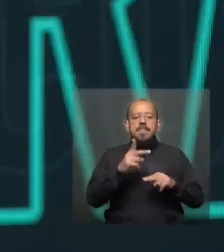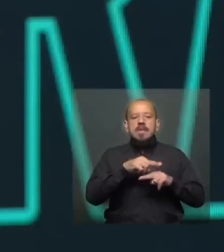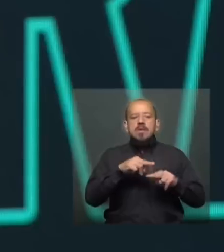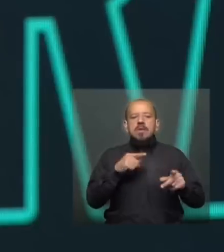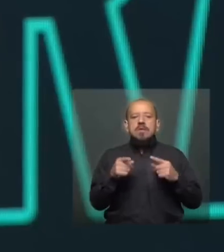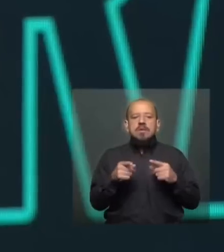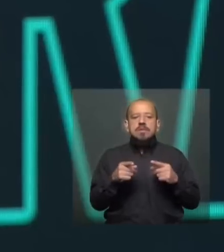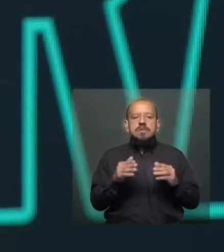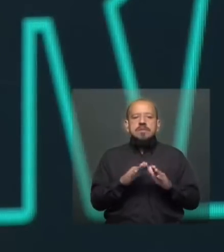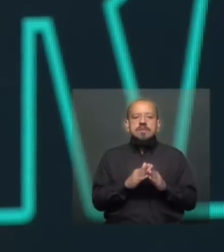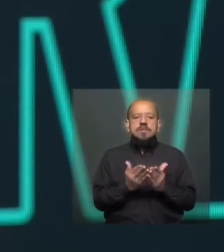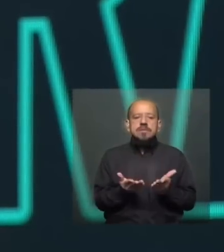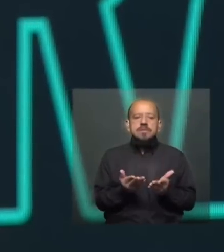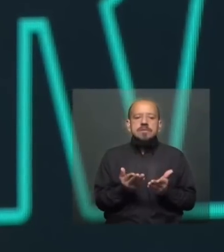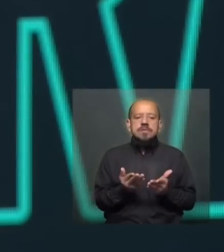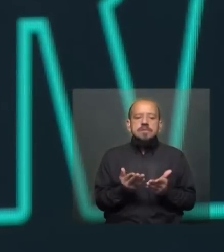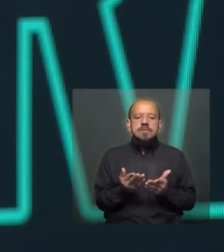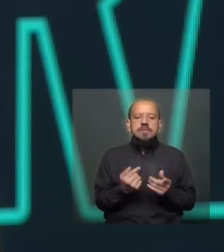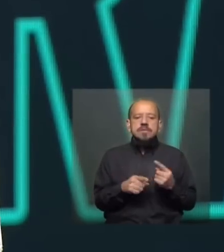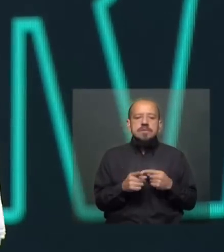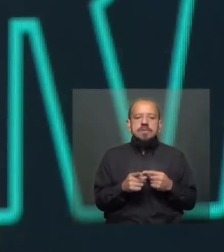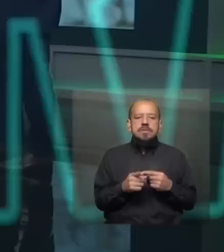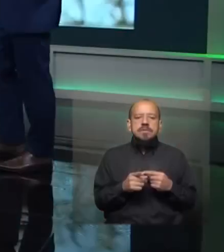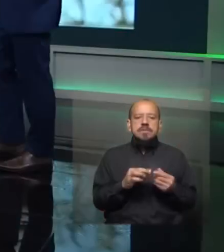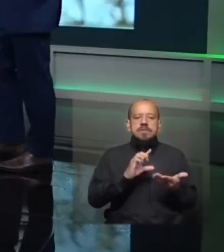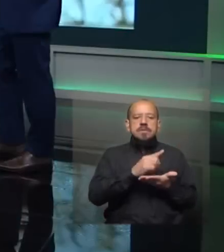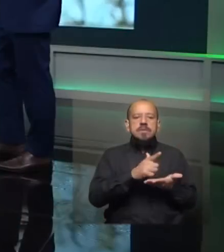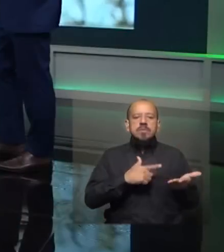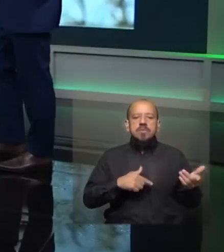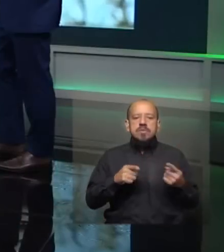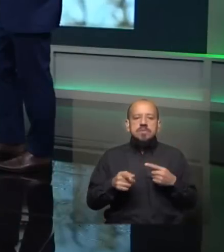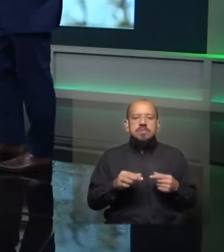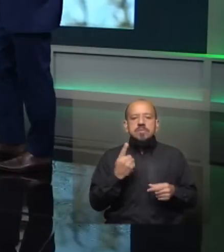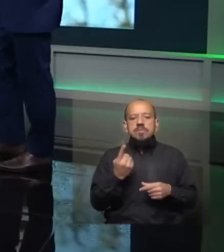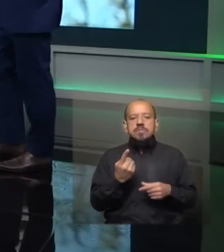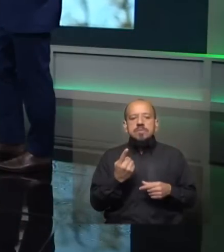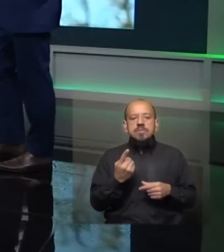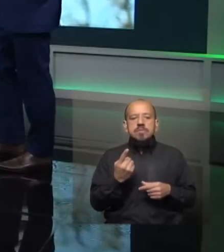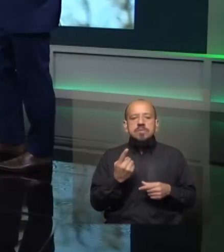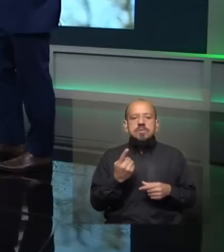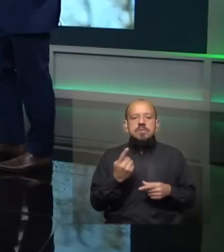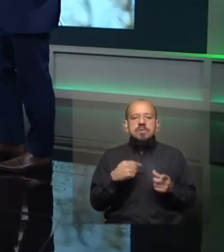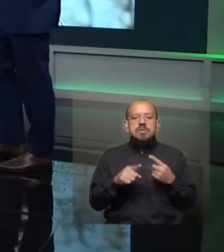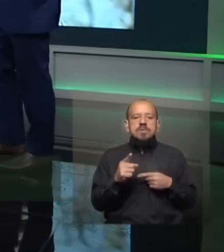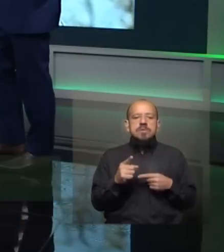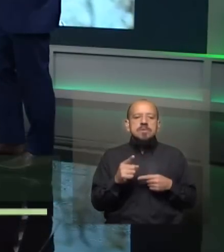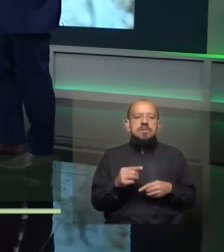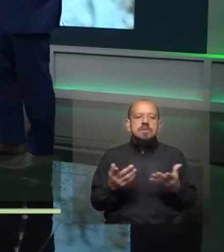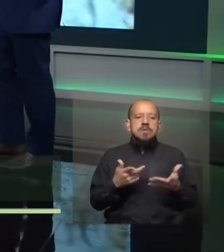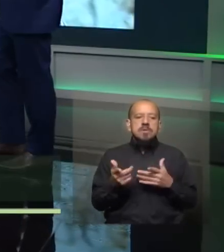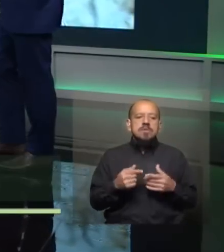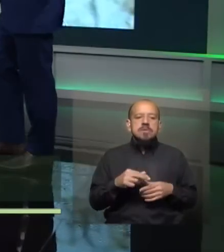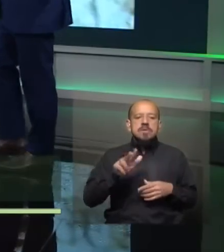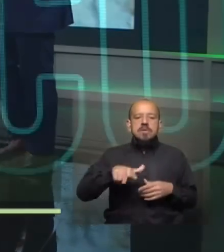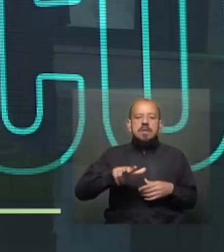esta revista este literaria que se estrenó con su primer número es una revista que por ahora va a ser